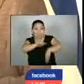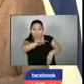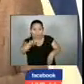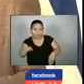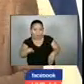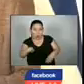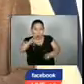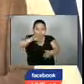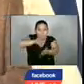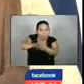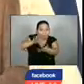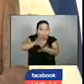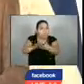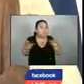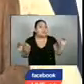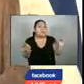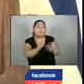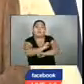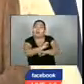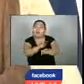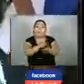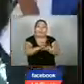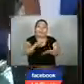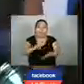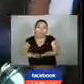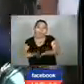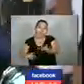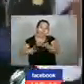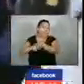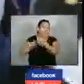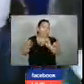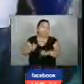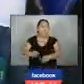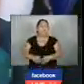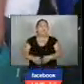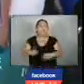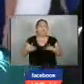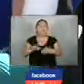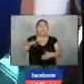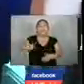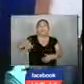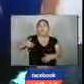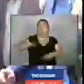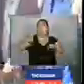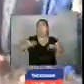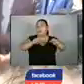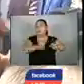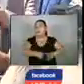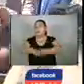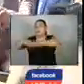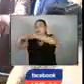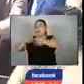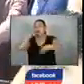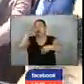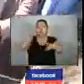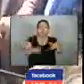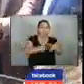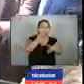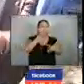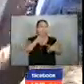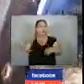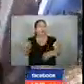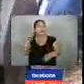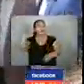está gastando un 5 partido por la mitad para viajar. Para este año, también hay planes de enviar al menos 2 contingentes de salvadoreños